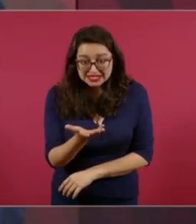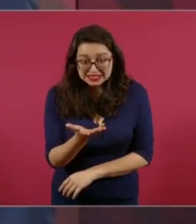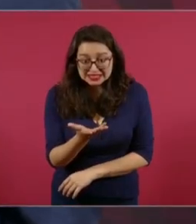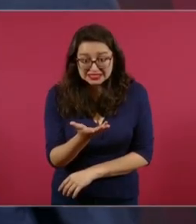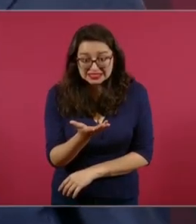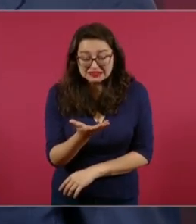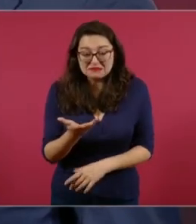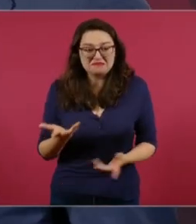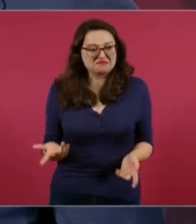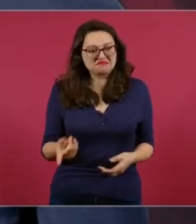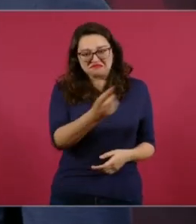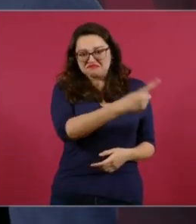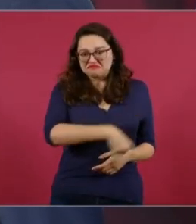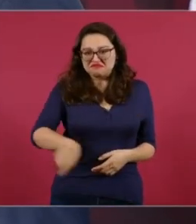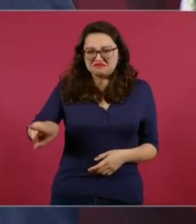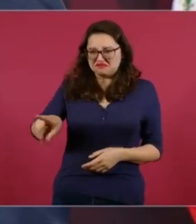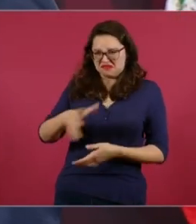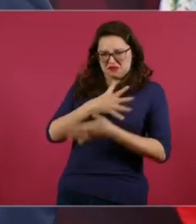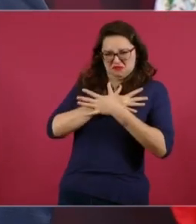que no le tienen amor al pueblo,